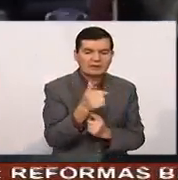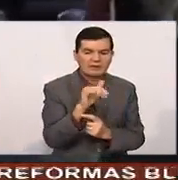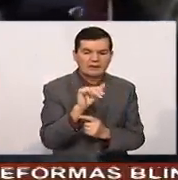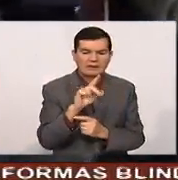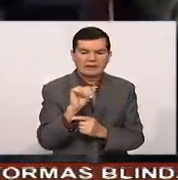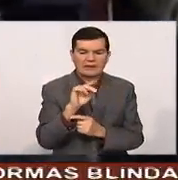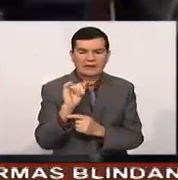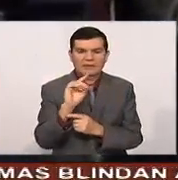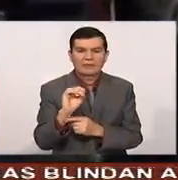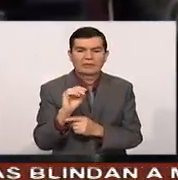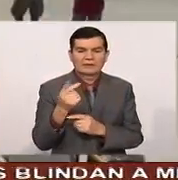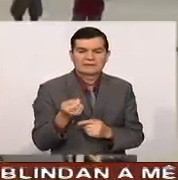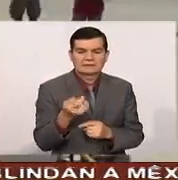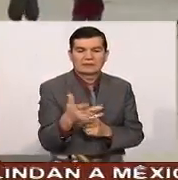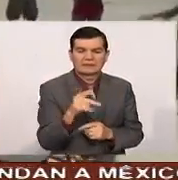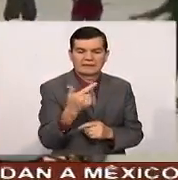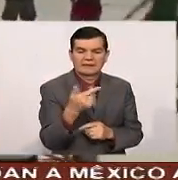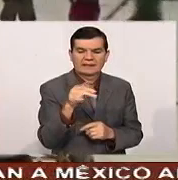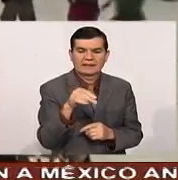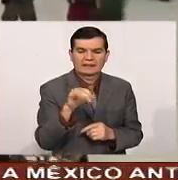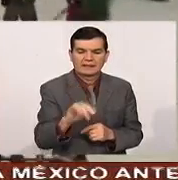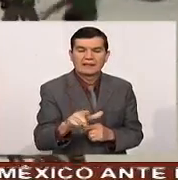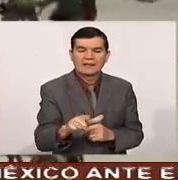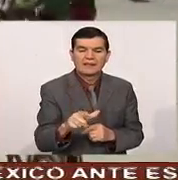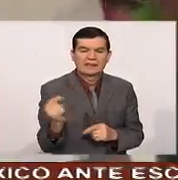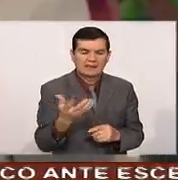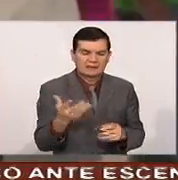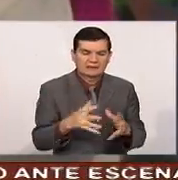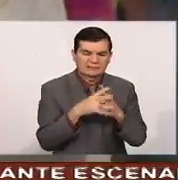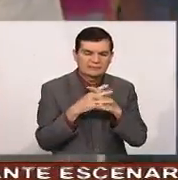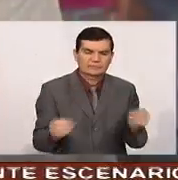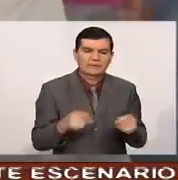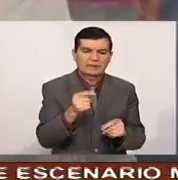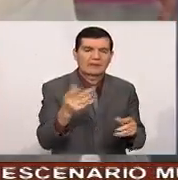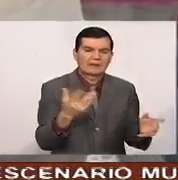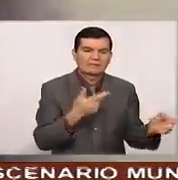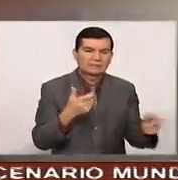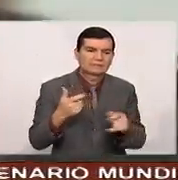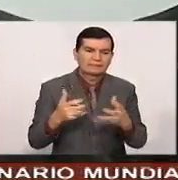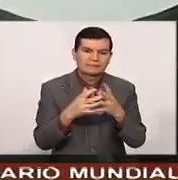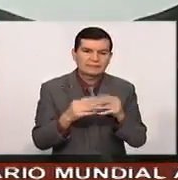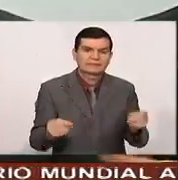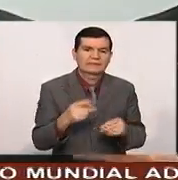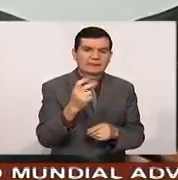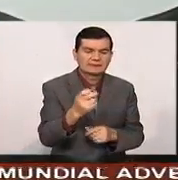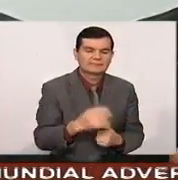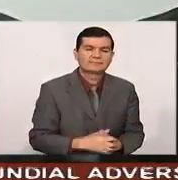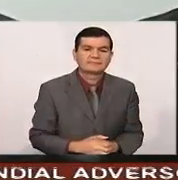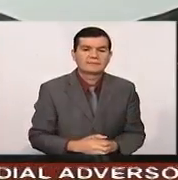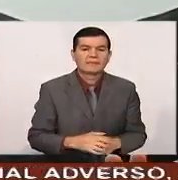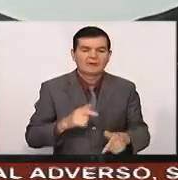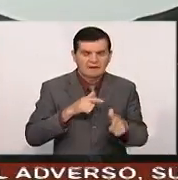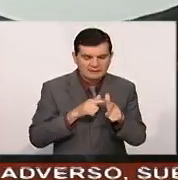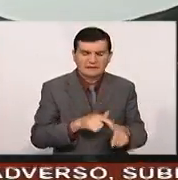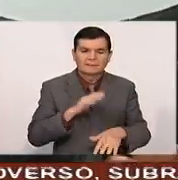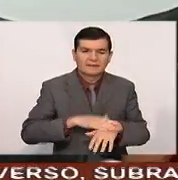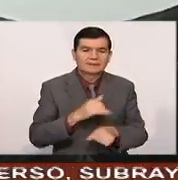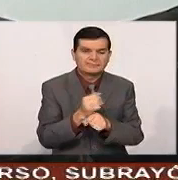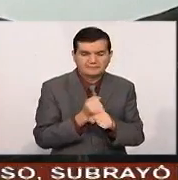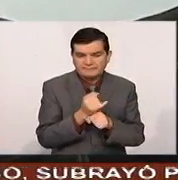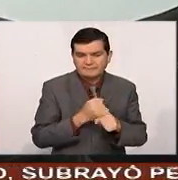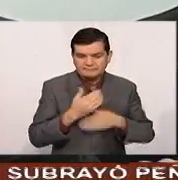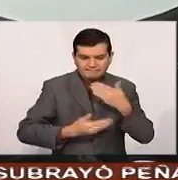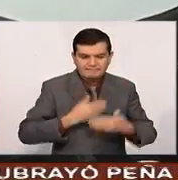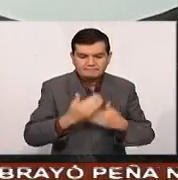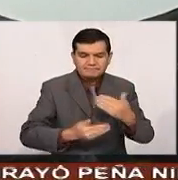López Astudillo El Gil, presunto autor material de la desaparición de los normalistas. Se seguirá trabajando, la investigación no